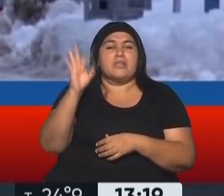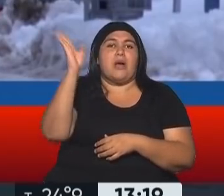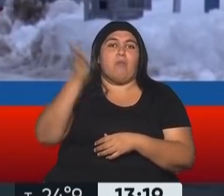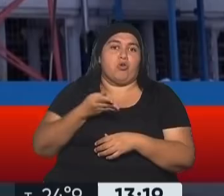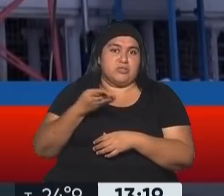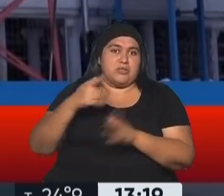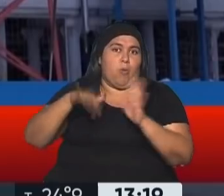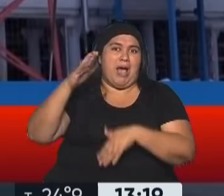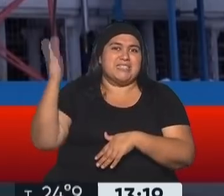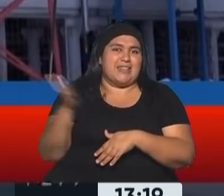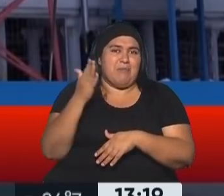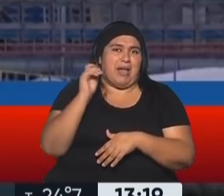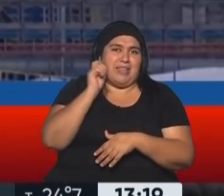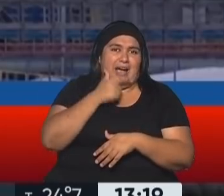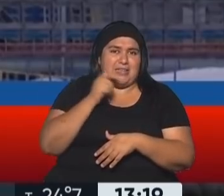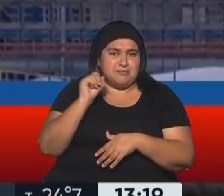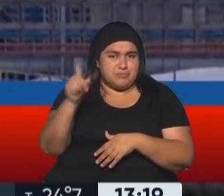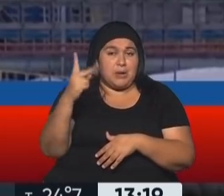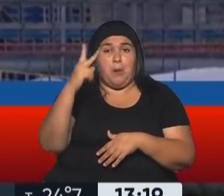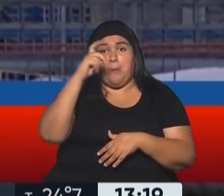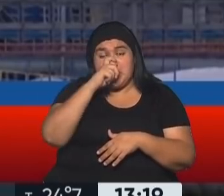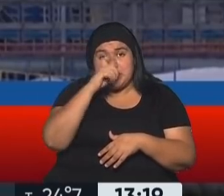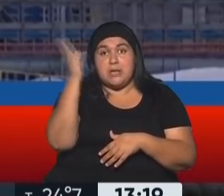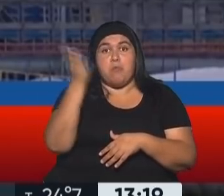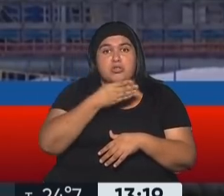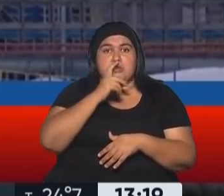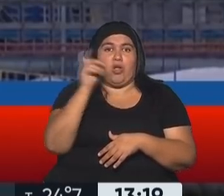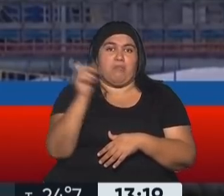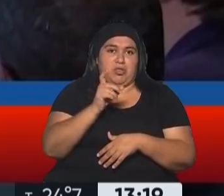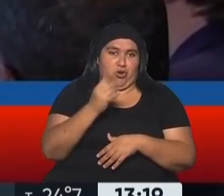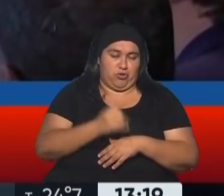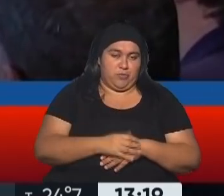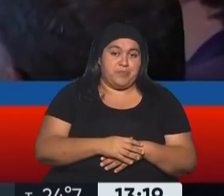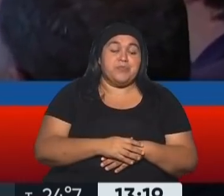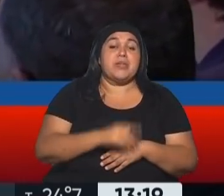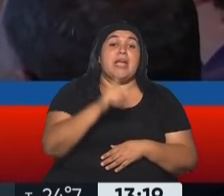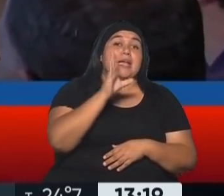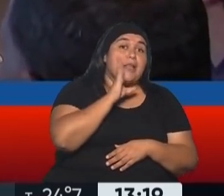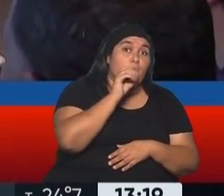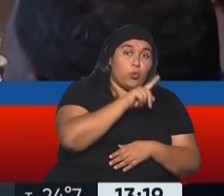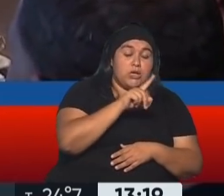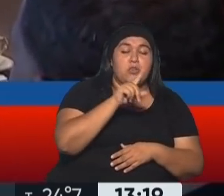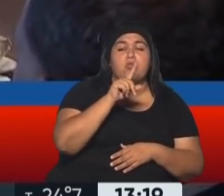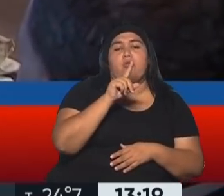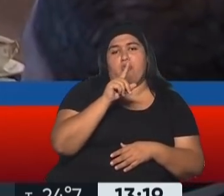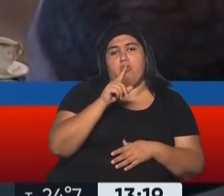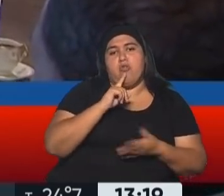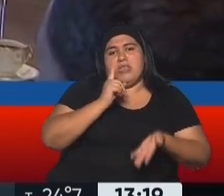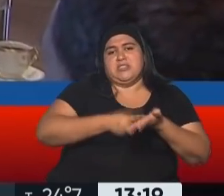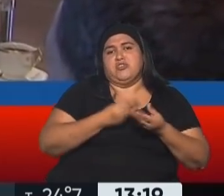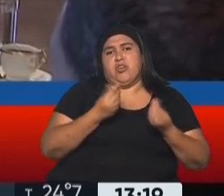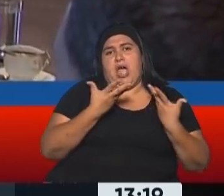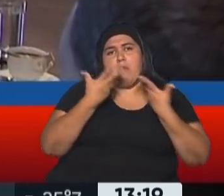de su demanda de gas, un 27% del petróleo. Estados Unidos acompaña la medida con